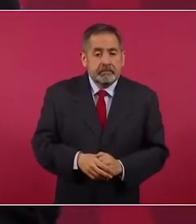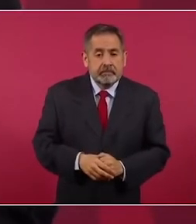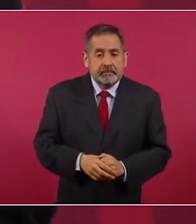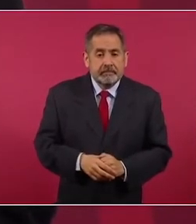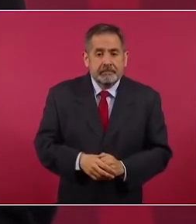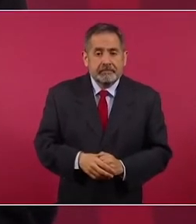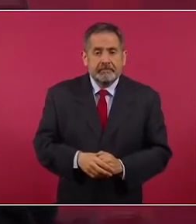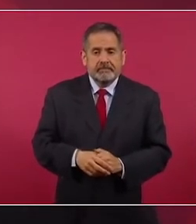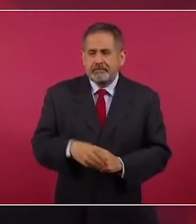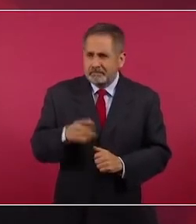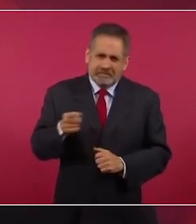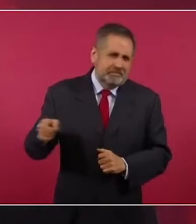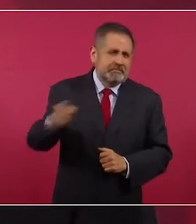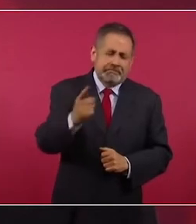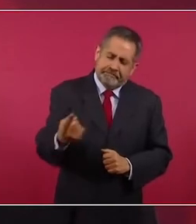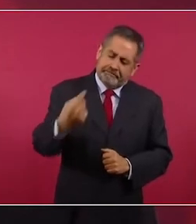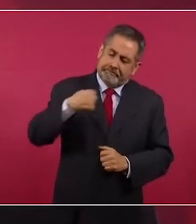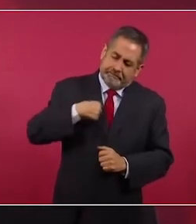hay cariño,